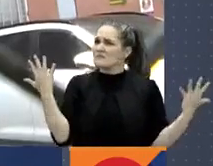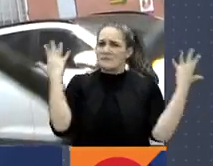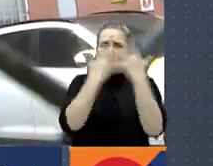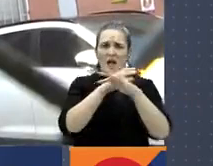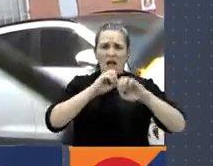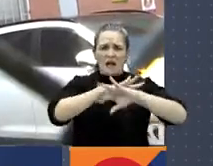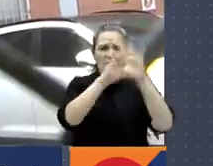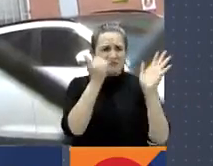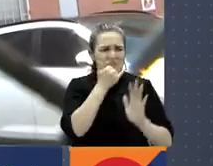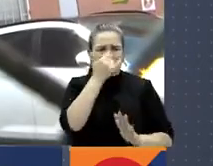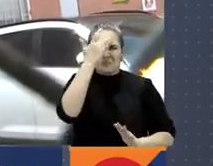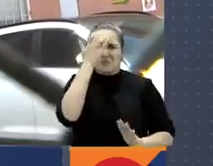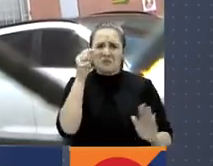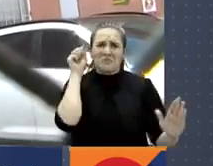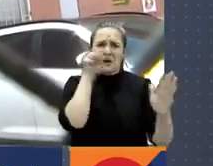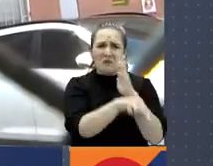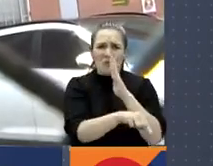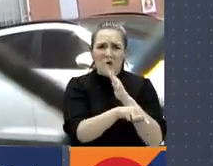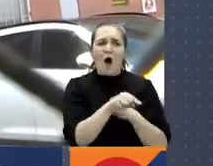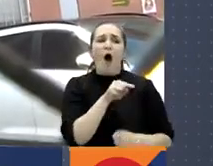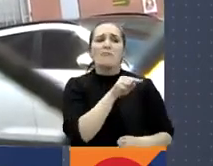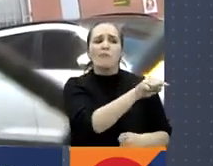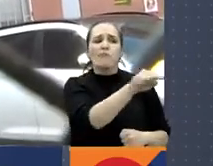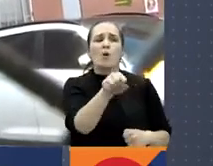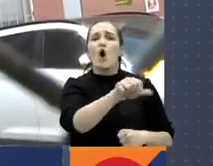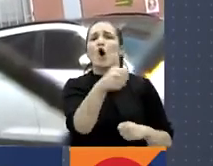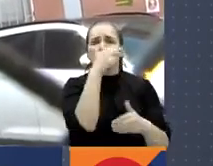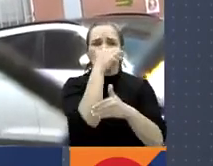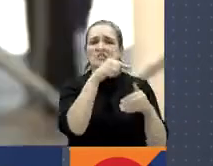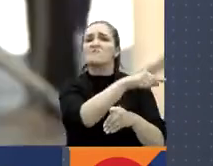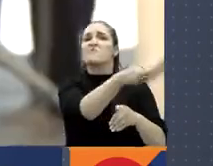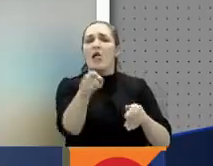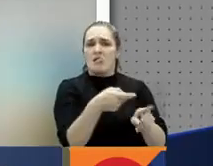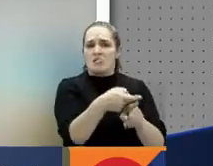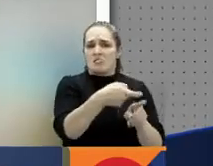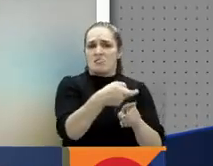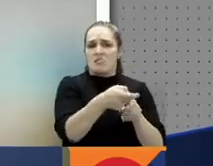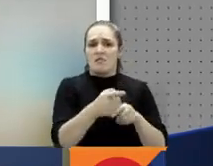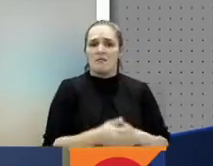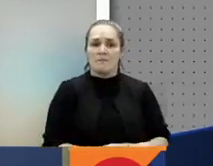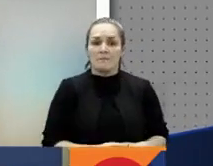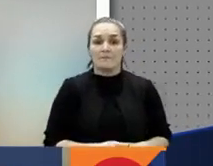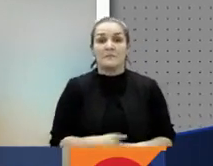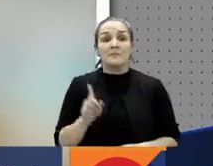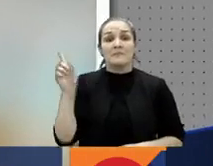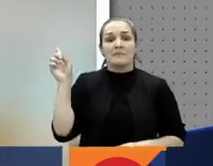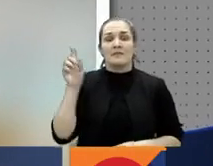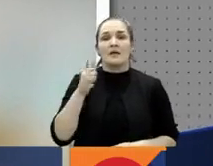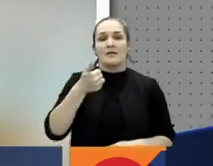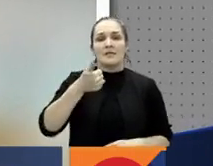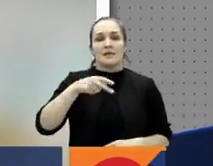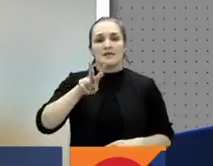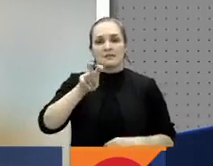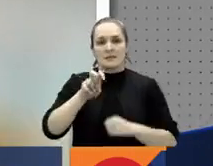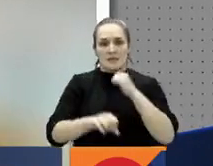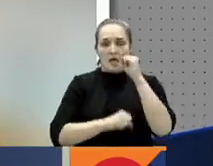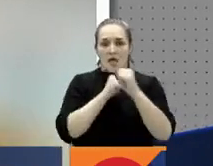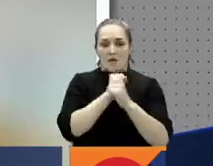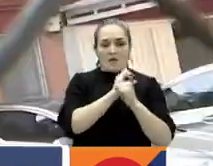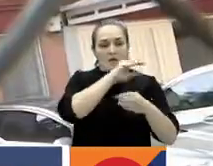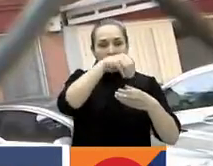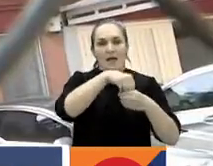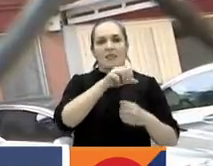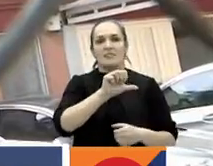estos hechos, ya que habla que habrían otros menores de edad involucrados en el hecho. Yolman Cruz tenía 17 años y cursaba